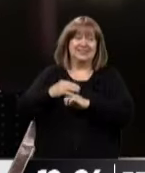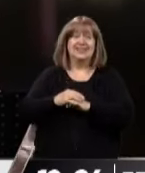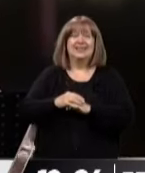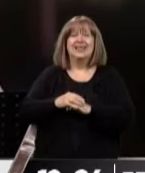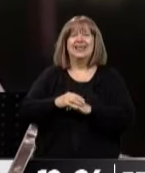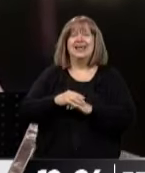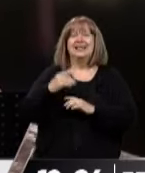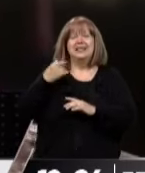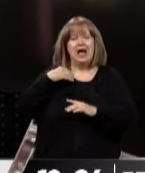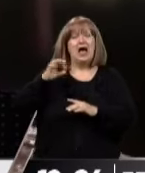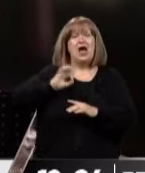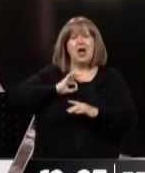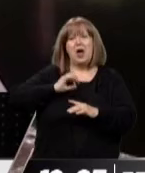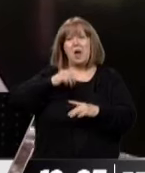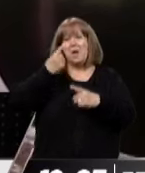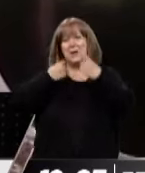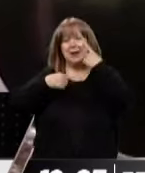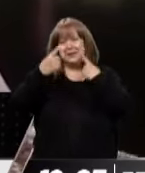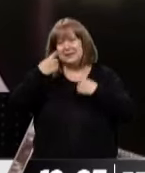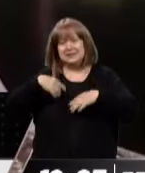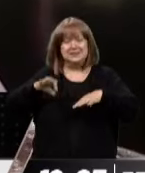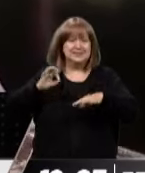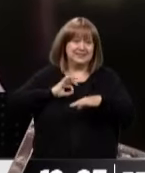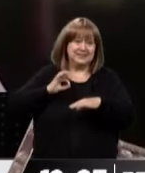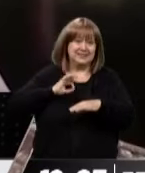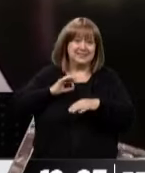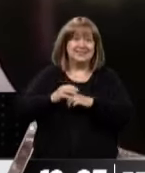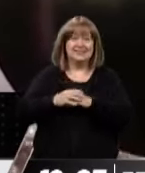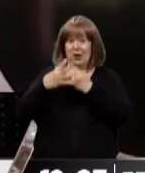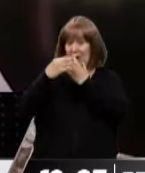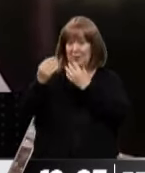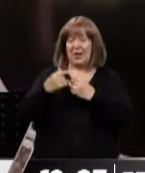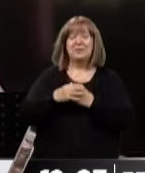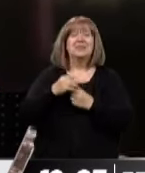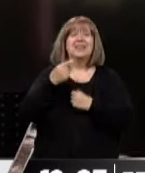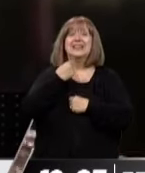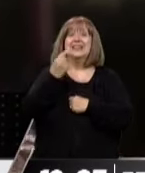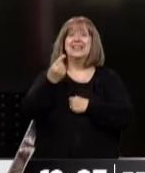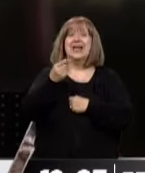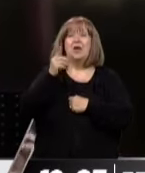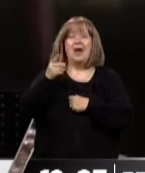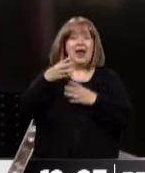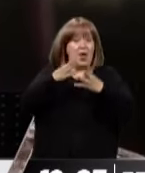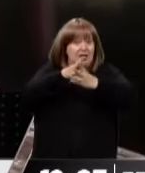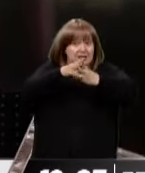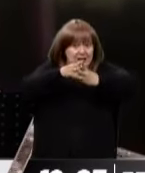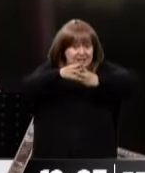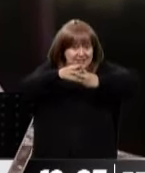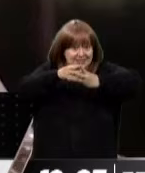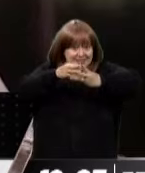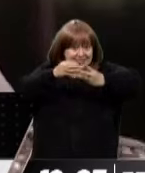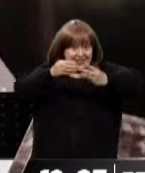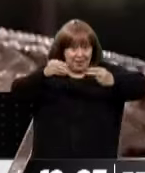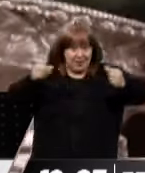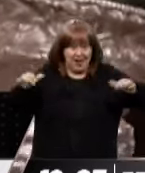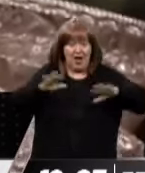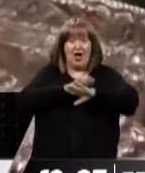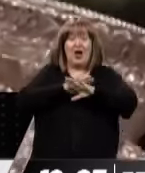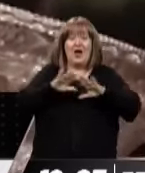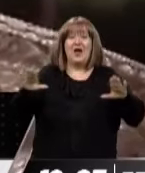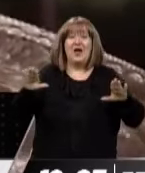perdimos. Tantos años las lloré. Tantos años las lloré. Pero eso se terminó. Pero ese se